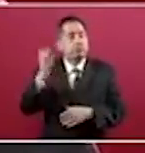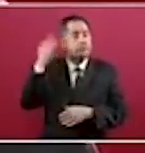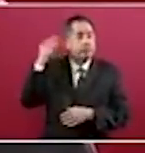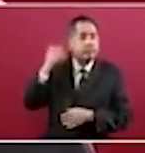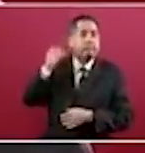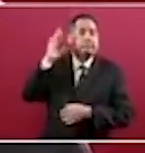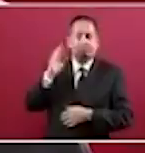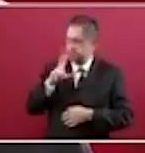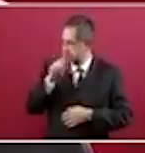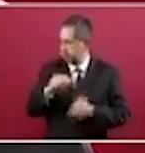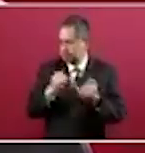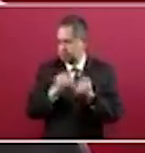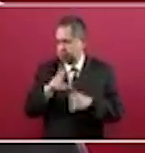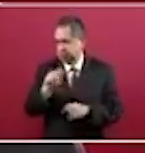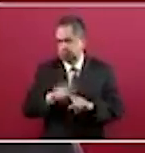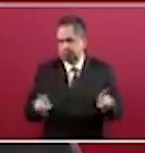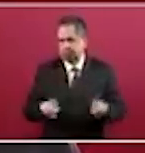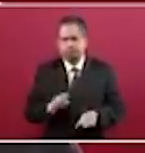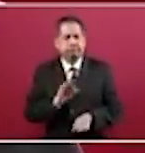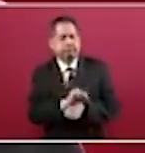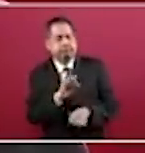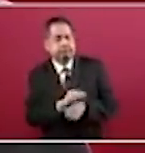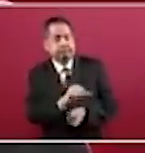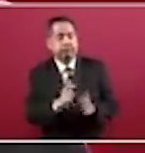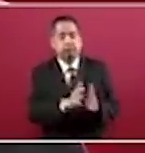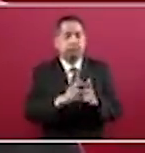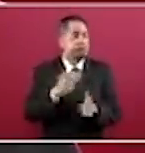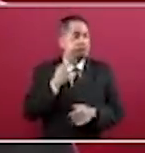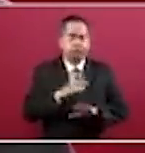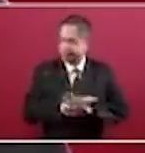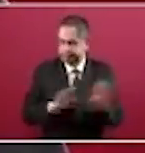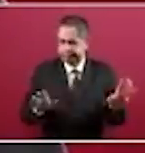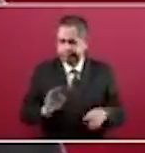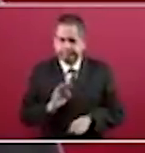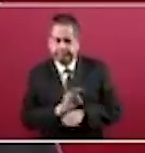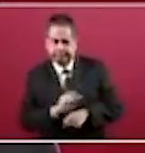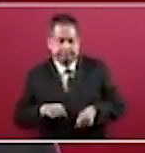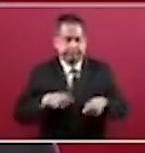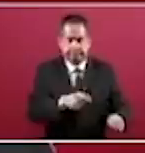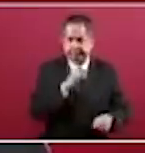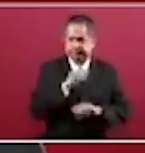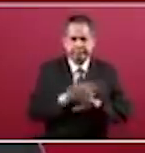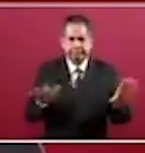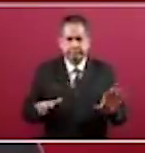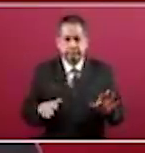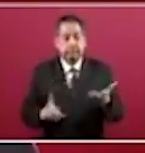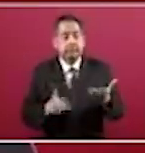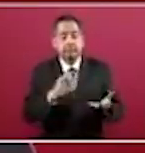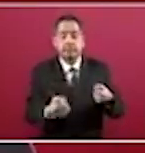antes para favorecer a ningún partido, no se va a condicionar el